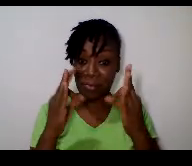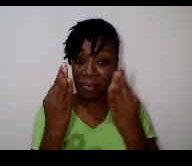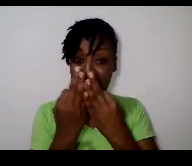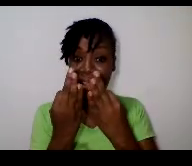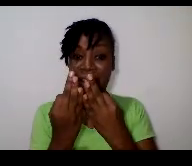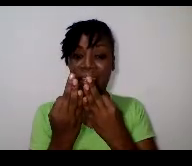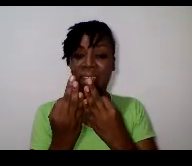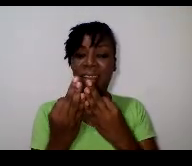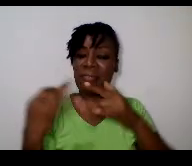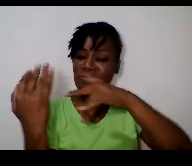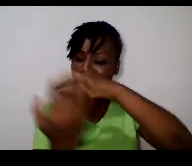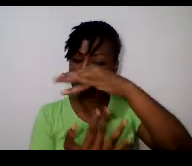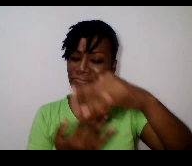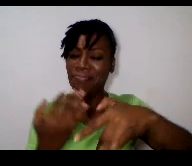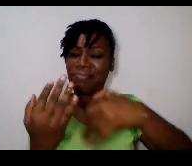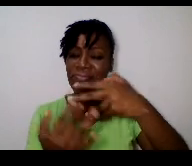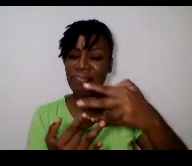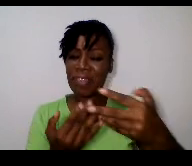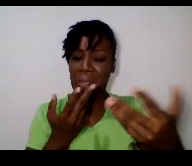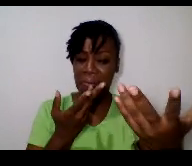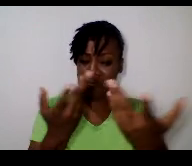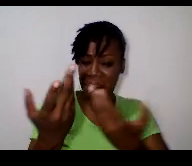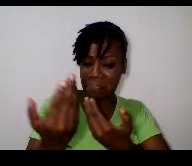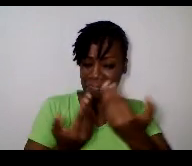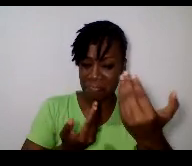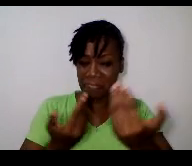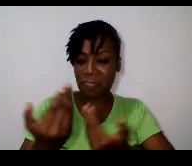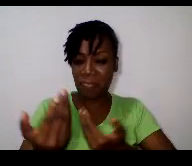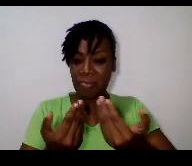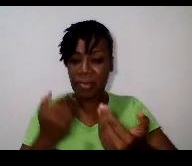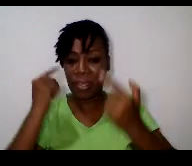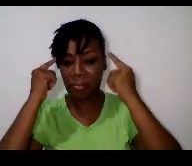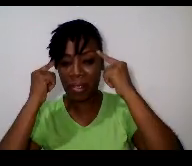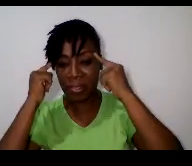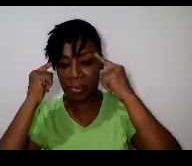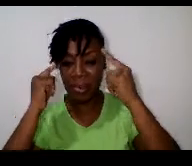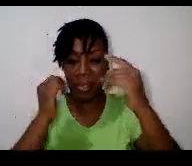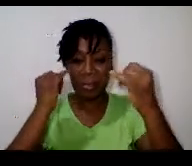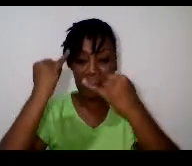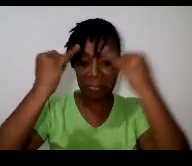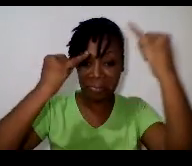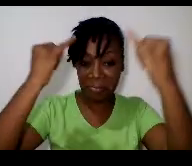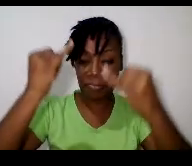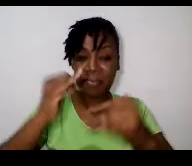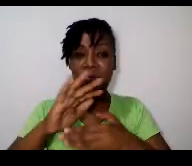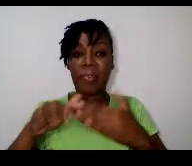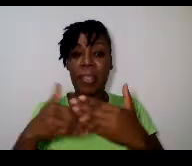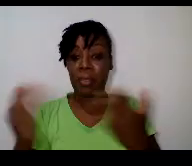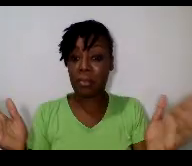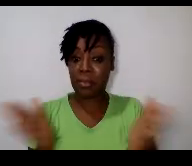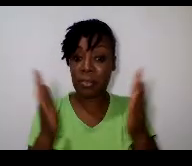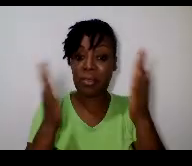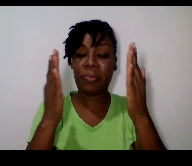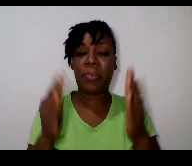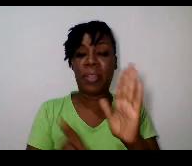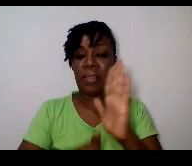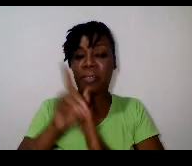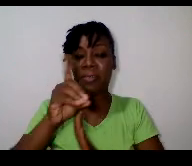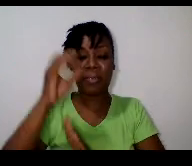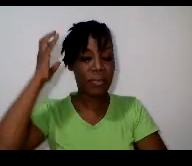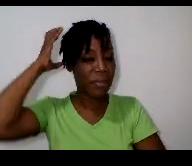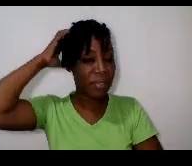intercambiamos pensamientos y eso estimula y beneficia el desarrollo del cerebro. Y la